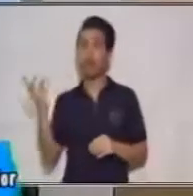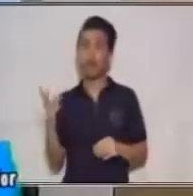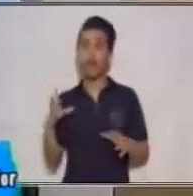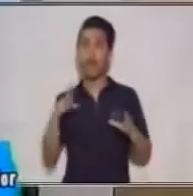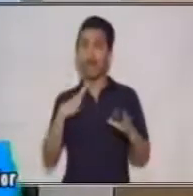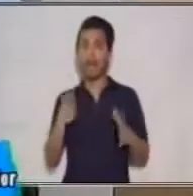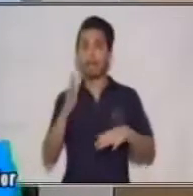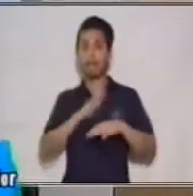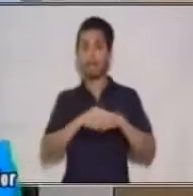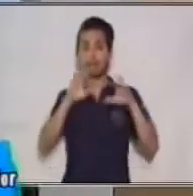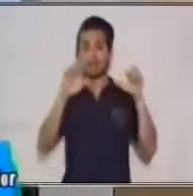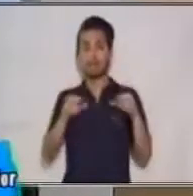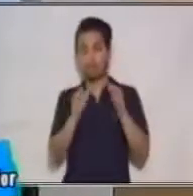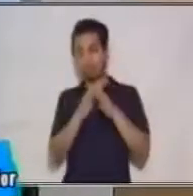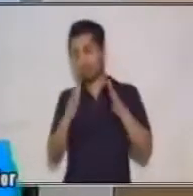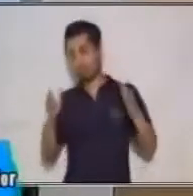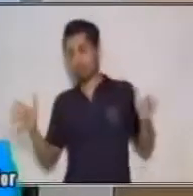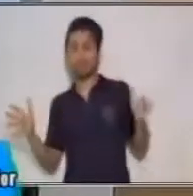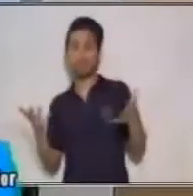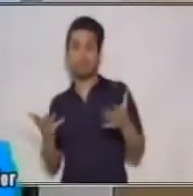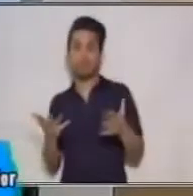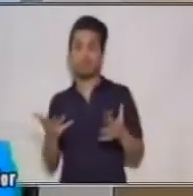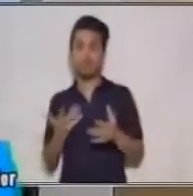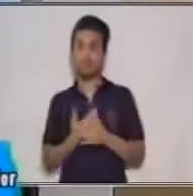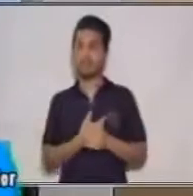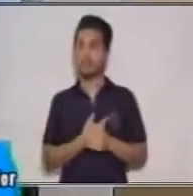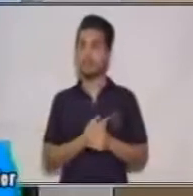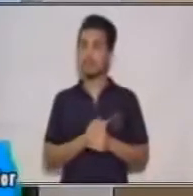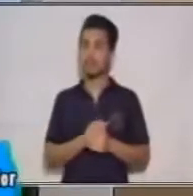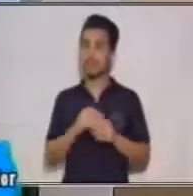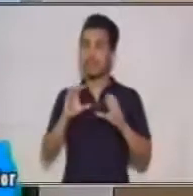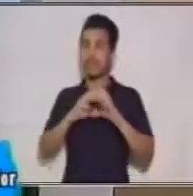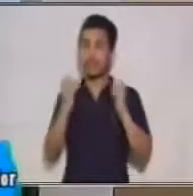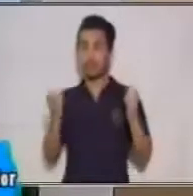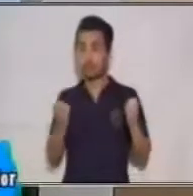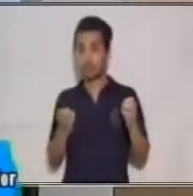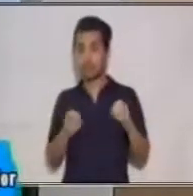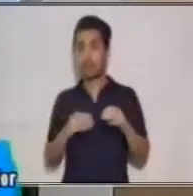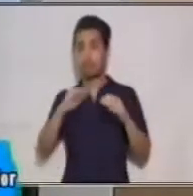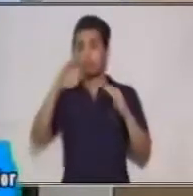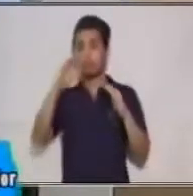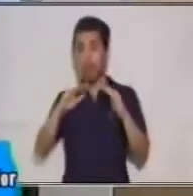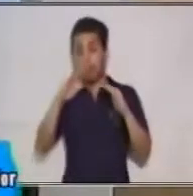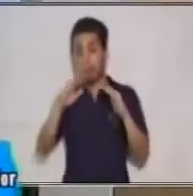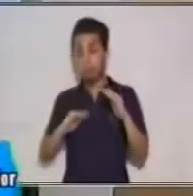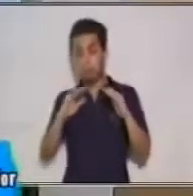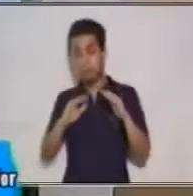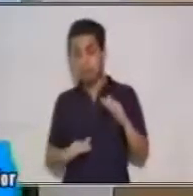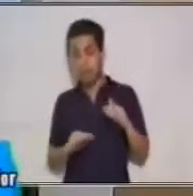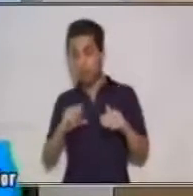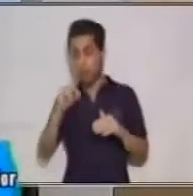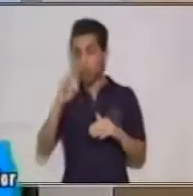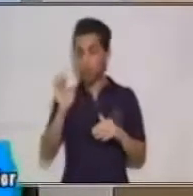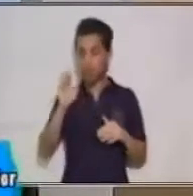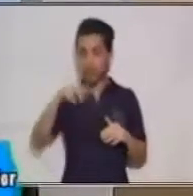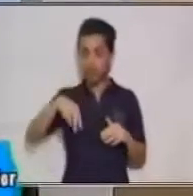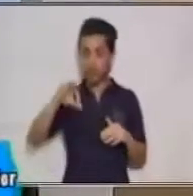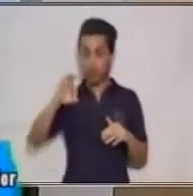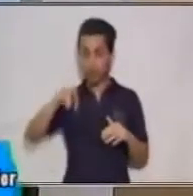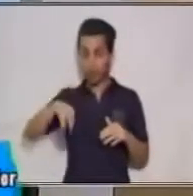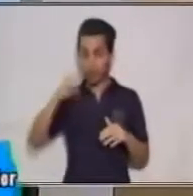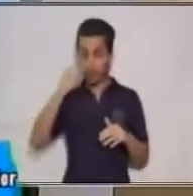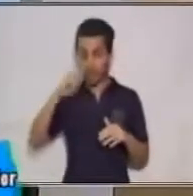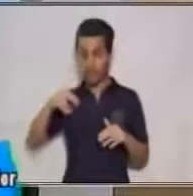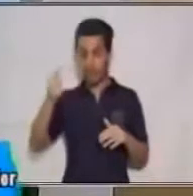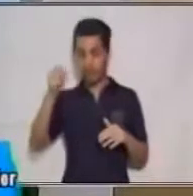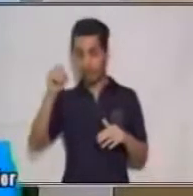había más personas con quien compartir. Entonces, entre más bajo sea el denominador, más grande es